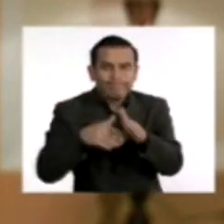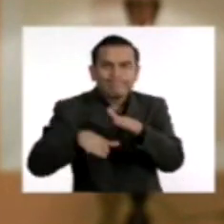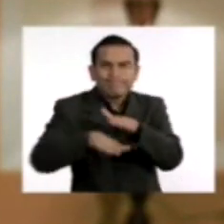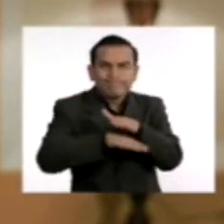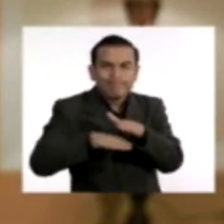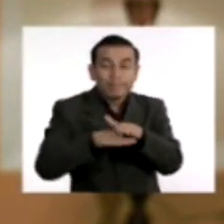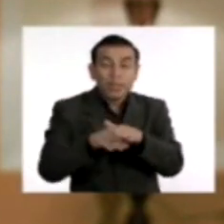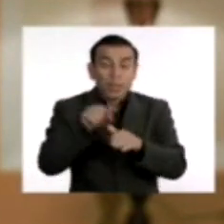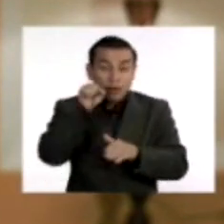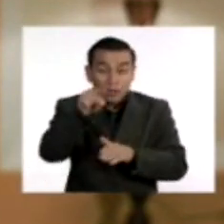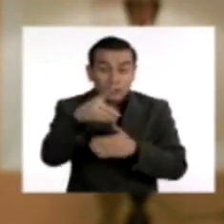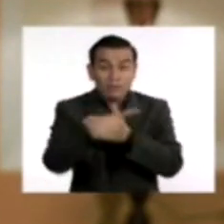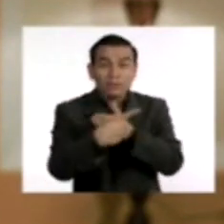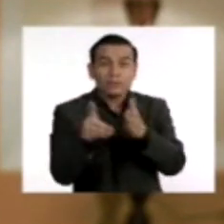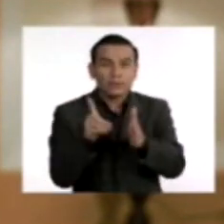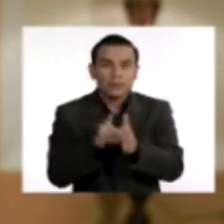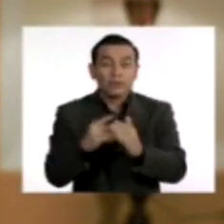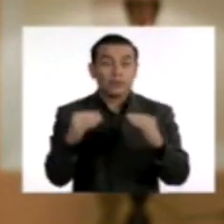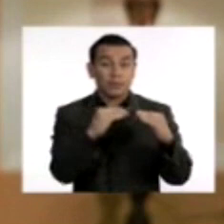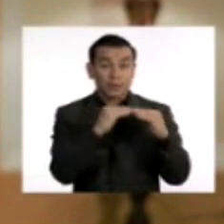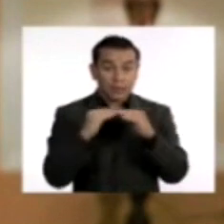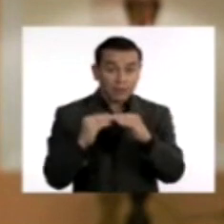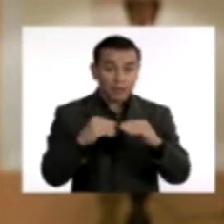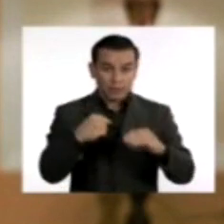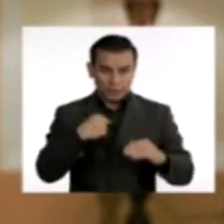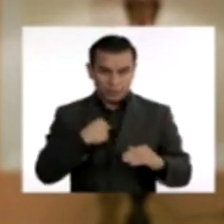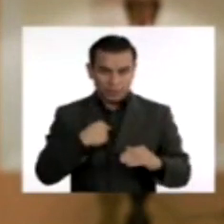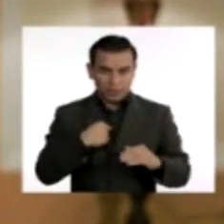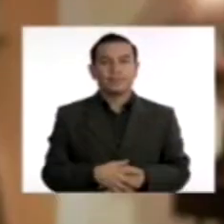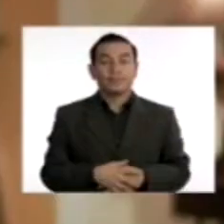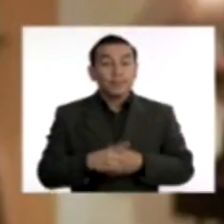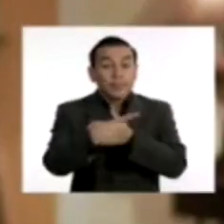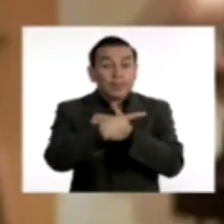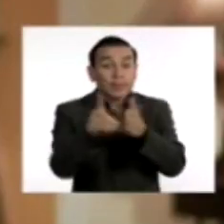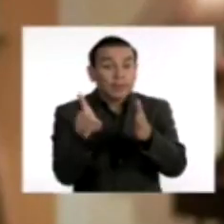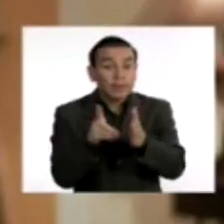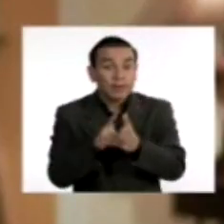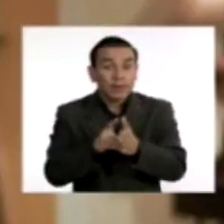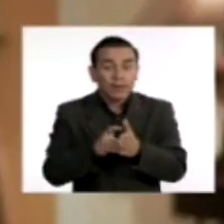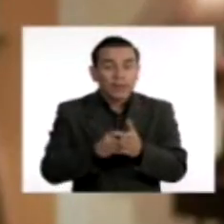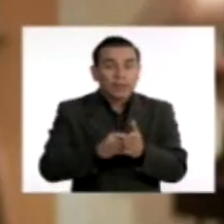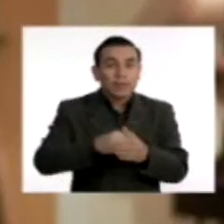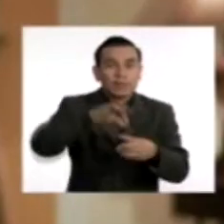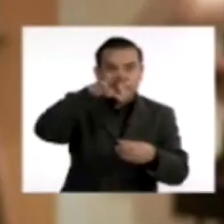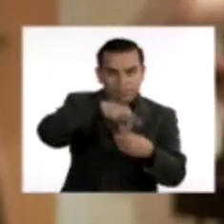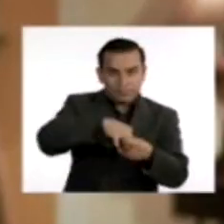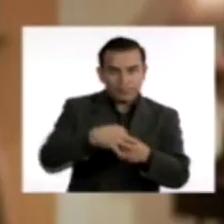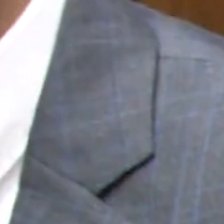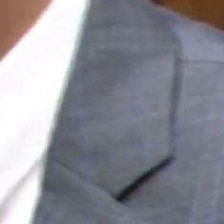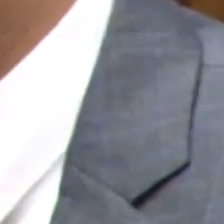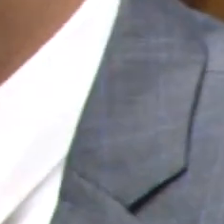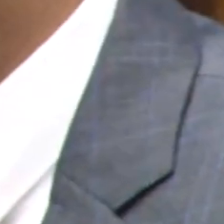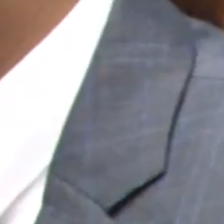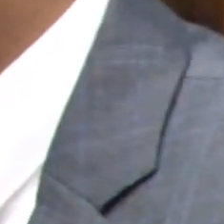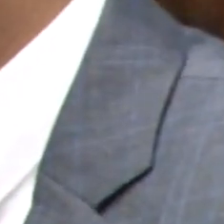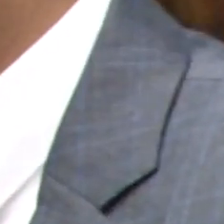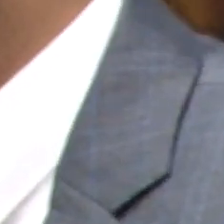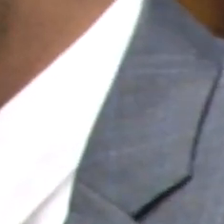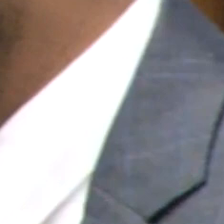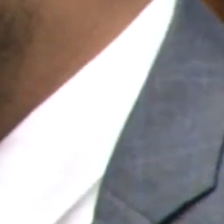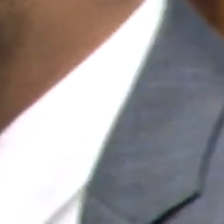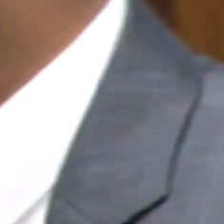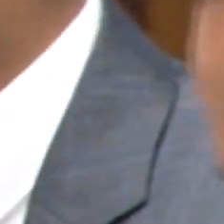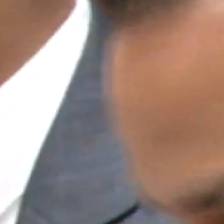91 millones de dólares necesarios en la segunda fase del Plan Control Territorial. Diputados, aprieten ese botón. Este jueves,